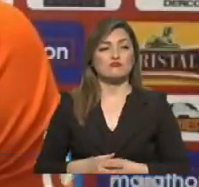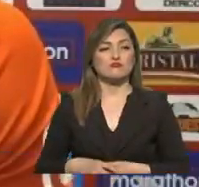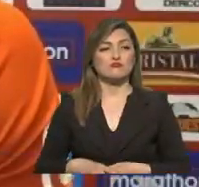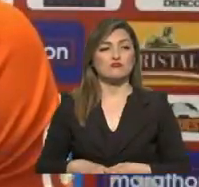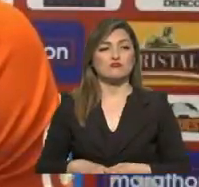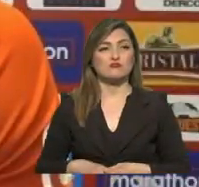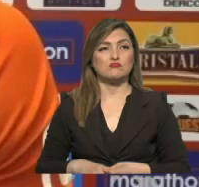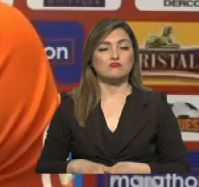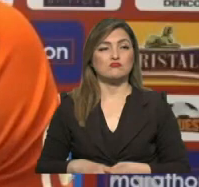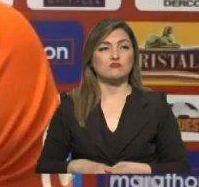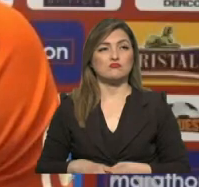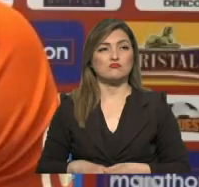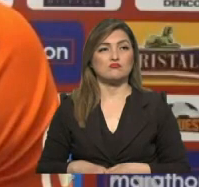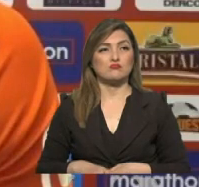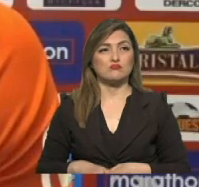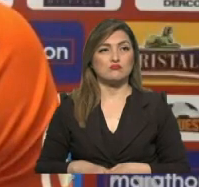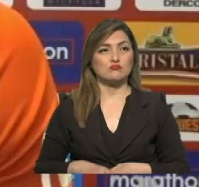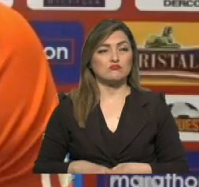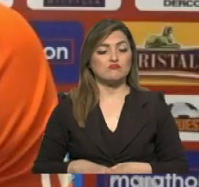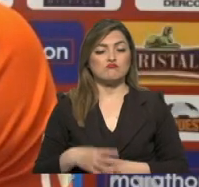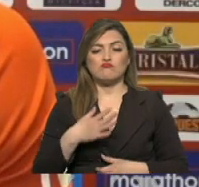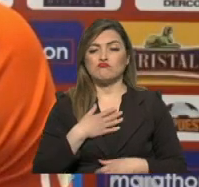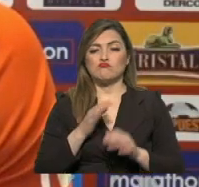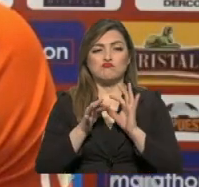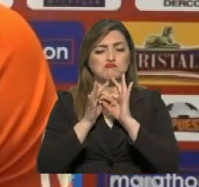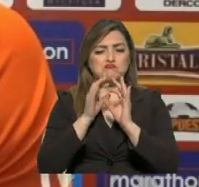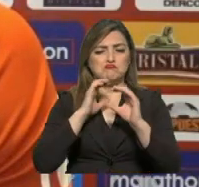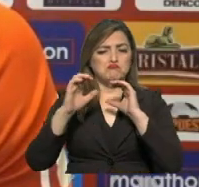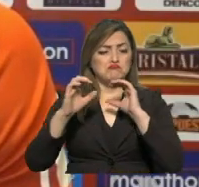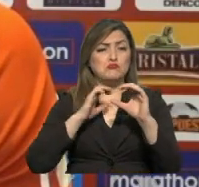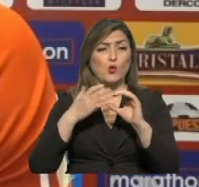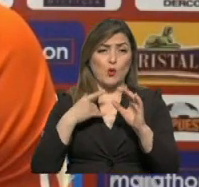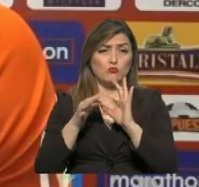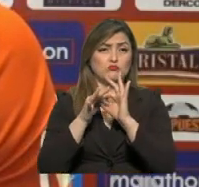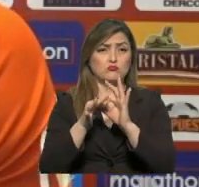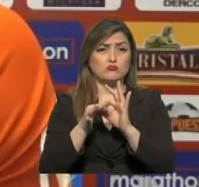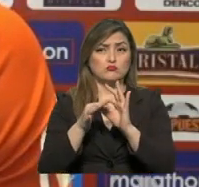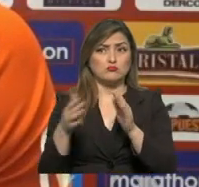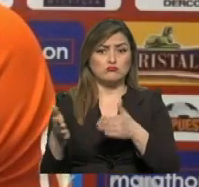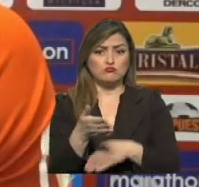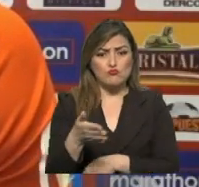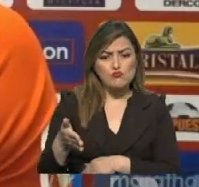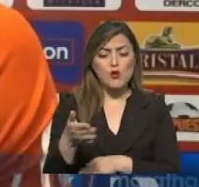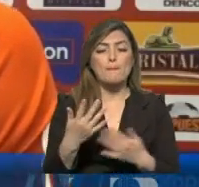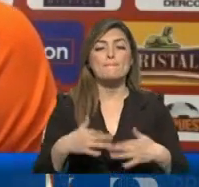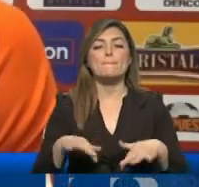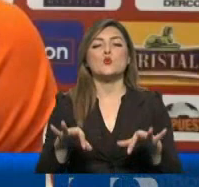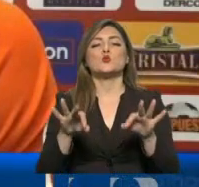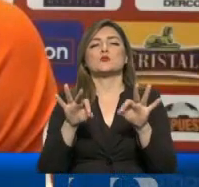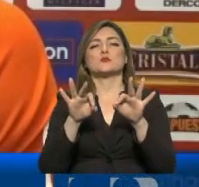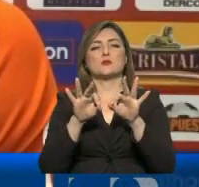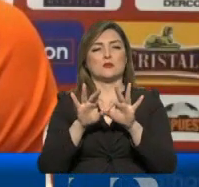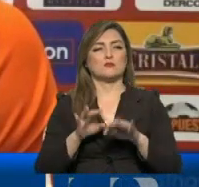mis compañeros, será un partido muy importante para la tabla y estoy seguro